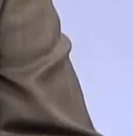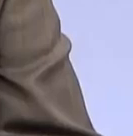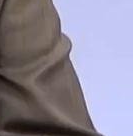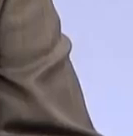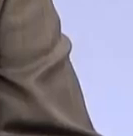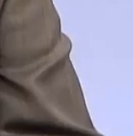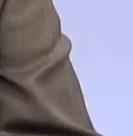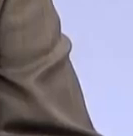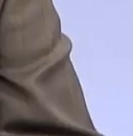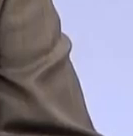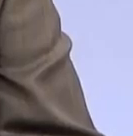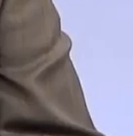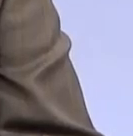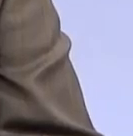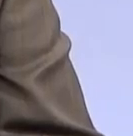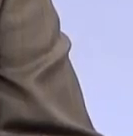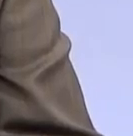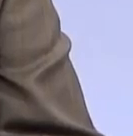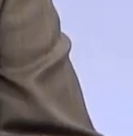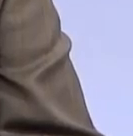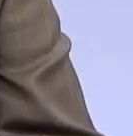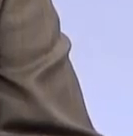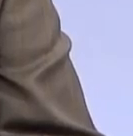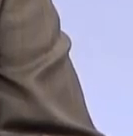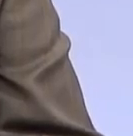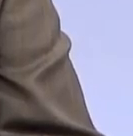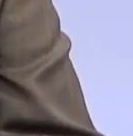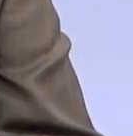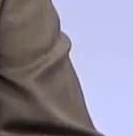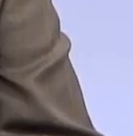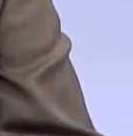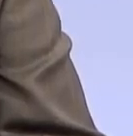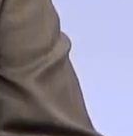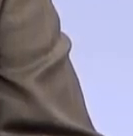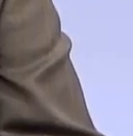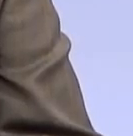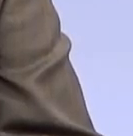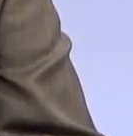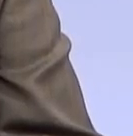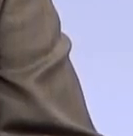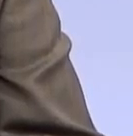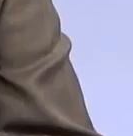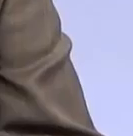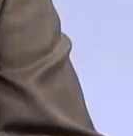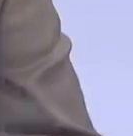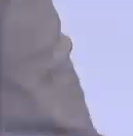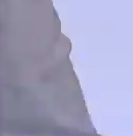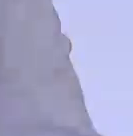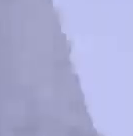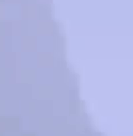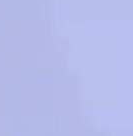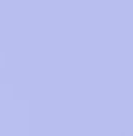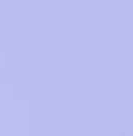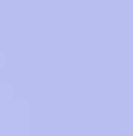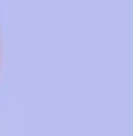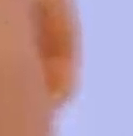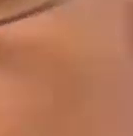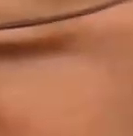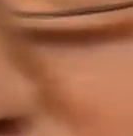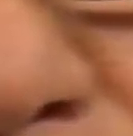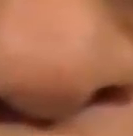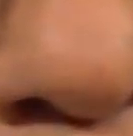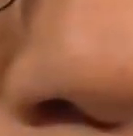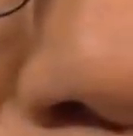mayoría contundente, afirmativa, en la consulta propuesta por el actual presidente. Si no